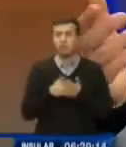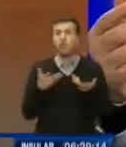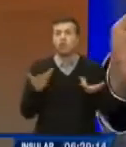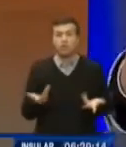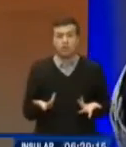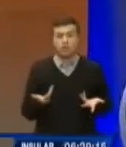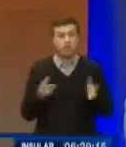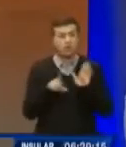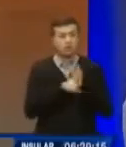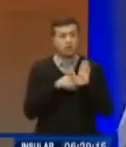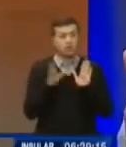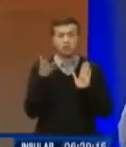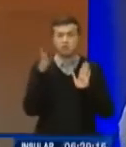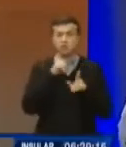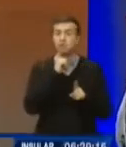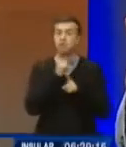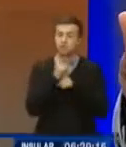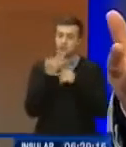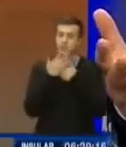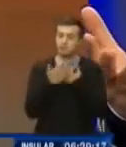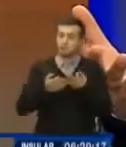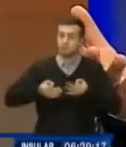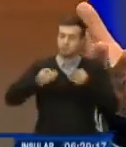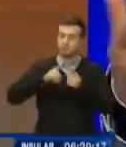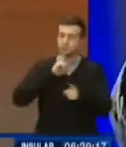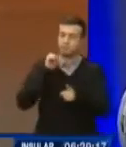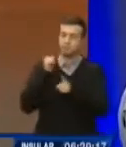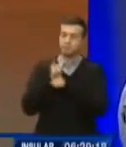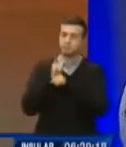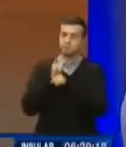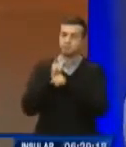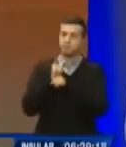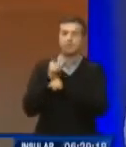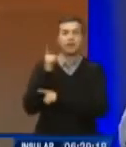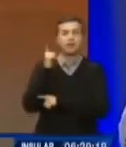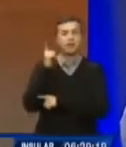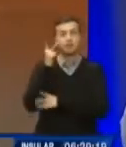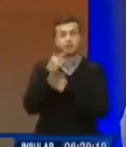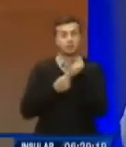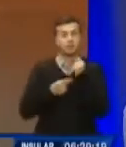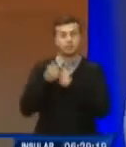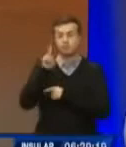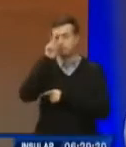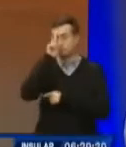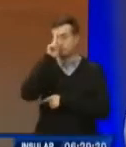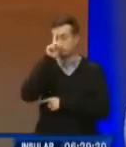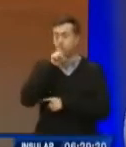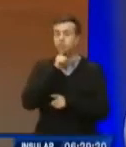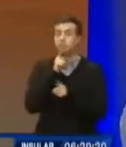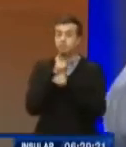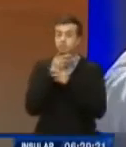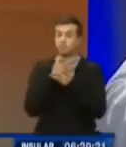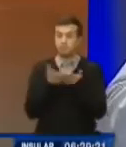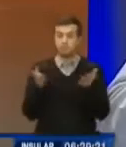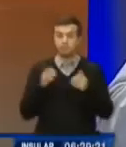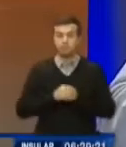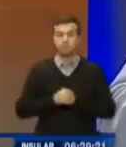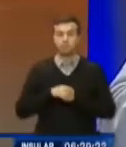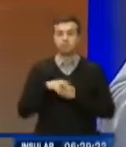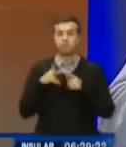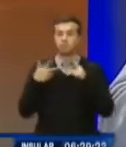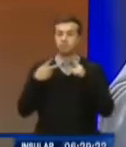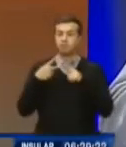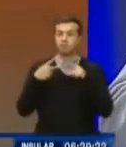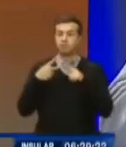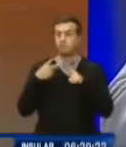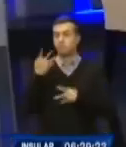y entonces aquí se construyó justamente ese esa doble situación el monopolio del fútbol que es la base principal y en segundo